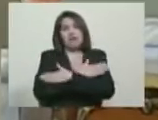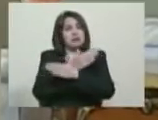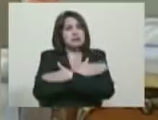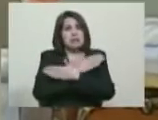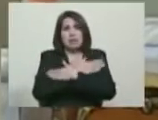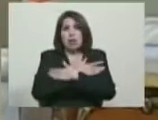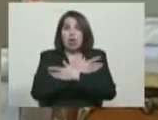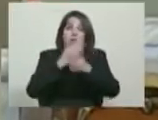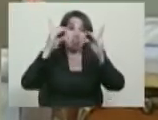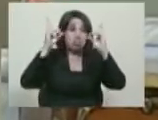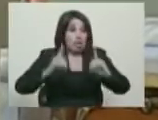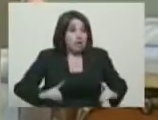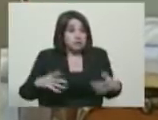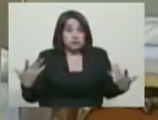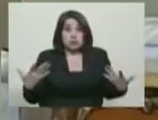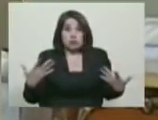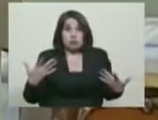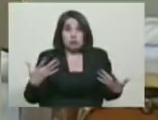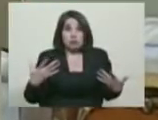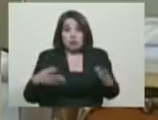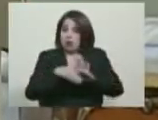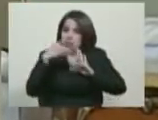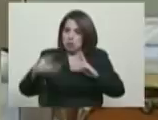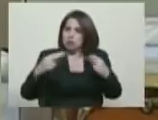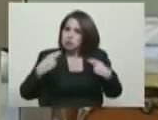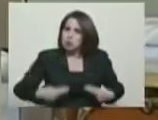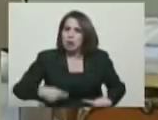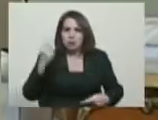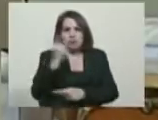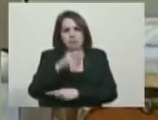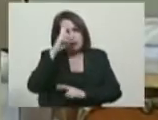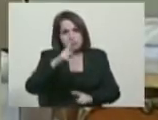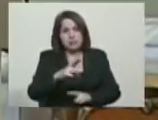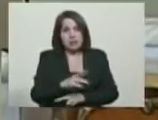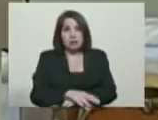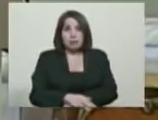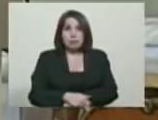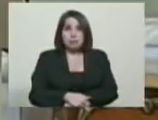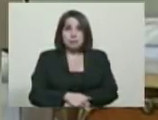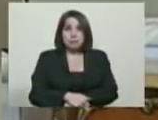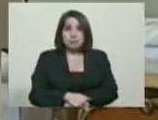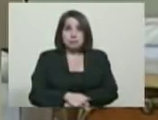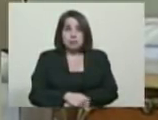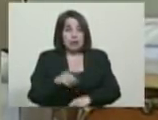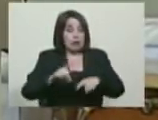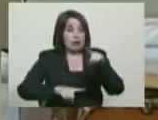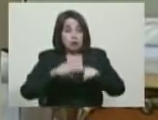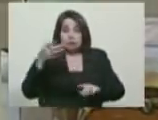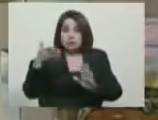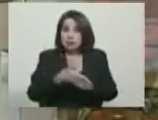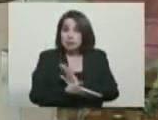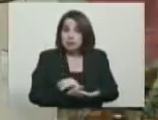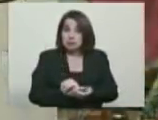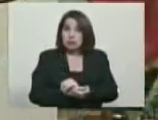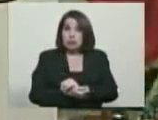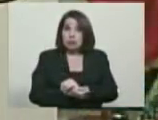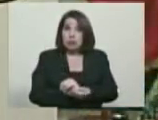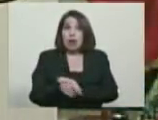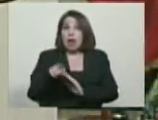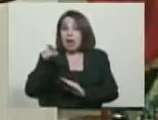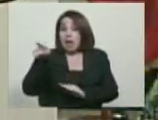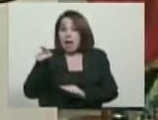esa declaración, que es lo que hay que hacer. Nosotros nos tenemos que aplaudir por todo lo que que está pasando. Porque a él le han intentado